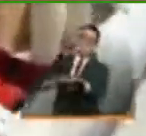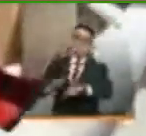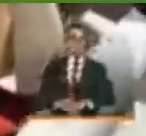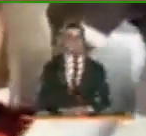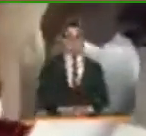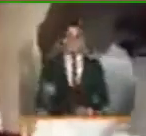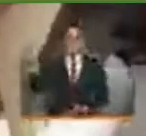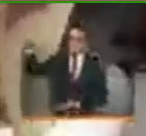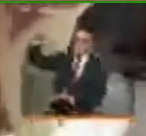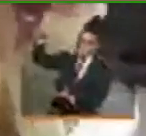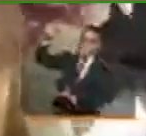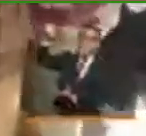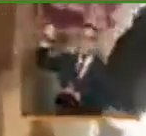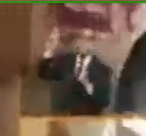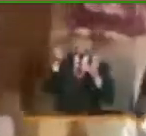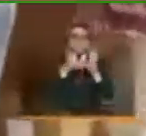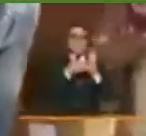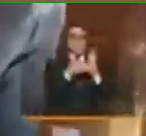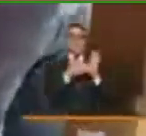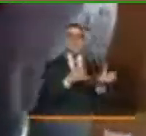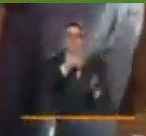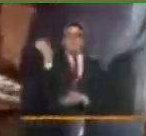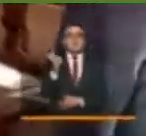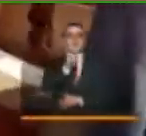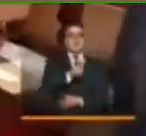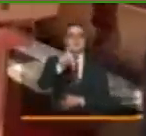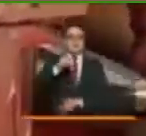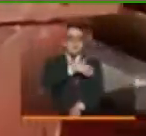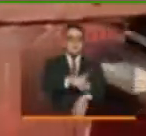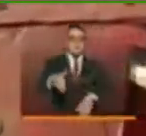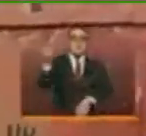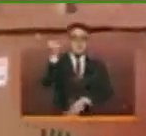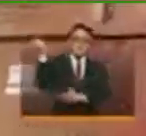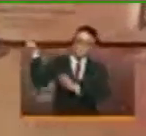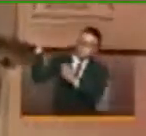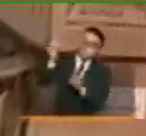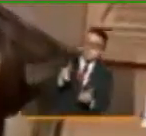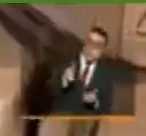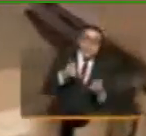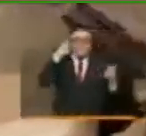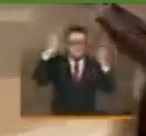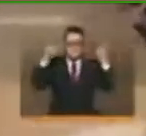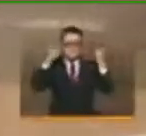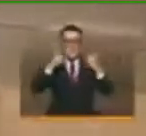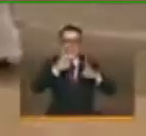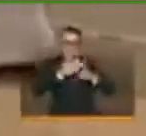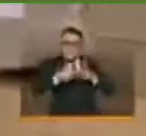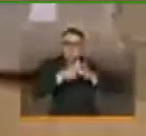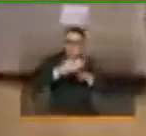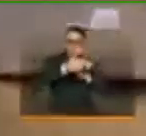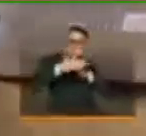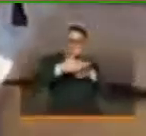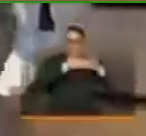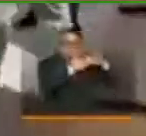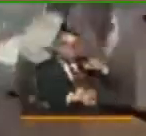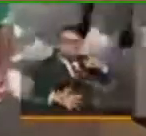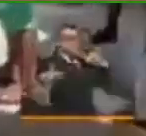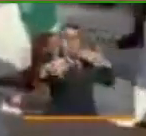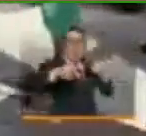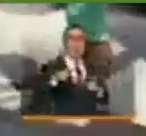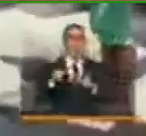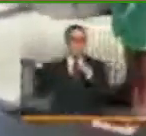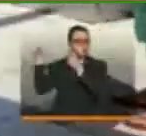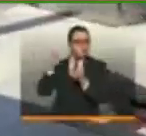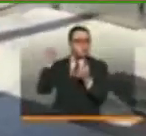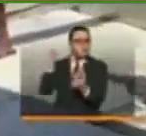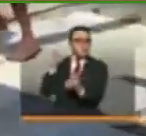de 10.476 millones de pesos, esta estrategia contempla acciones a corto, mediano y largo plazo que